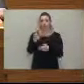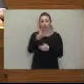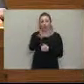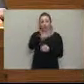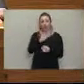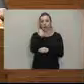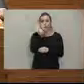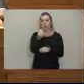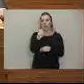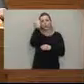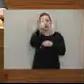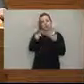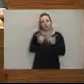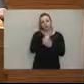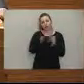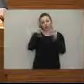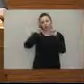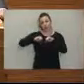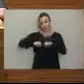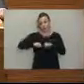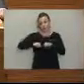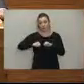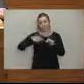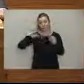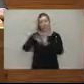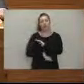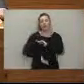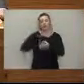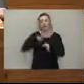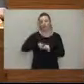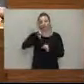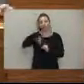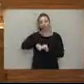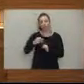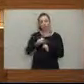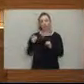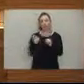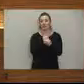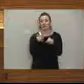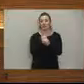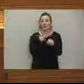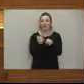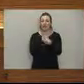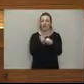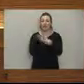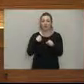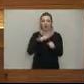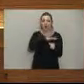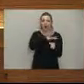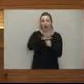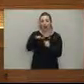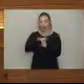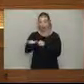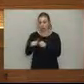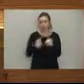todos estaremos de acuerdo en que está bien y es mucho más importante que se trabaje que se trabaje desde los ámbitos en los que cada uno tiene